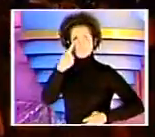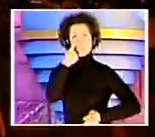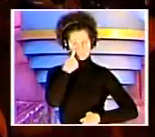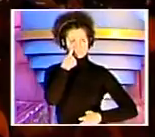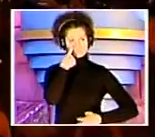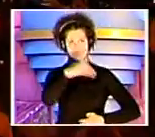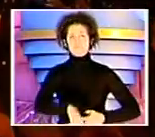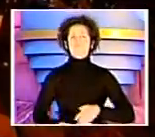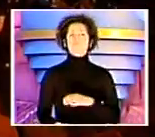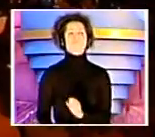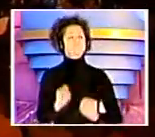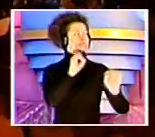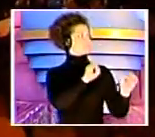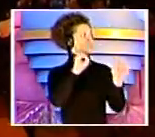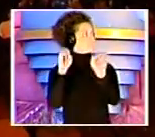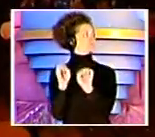Roberto.